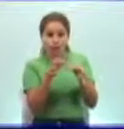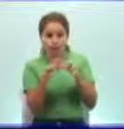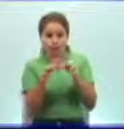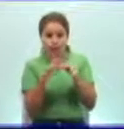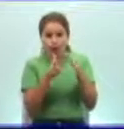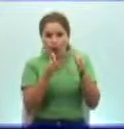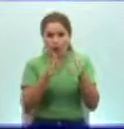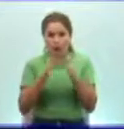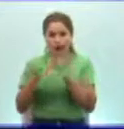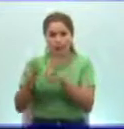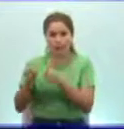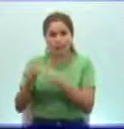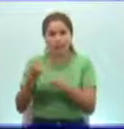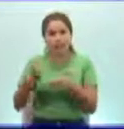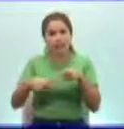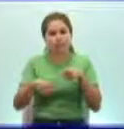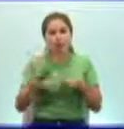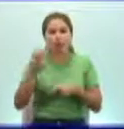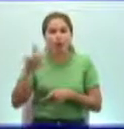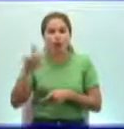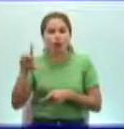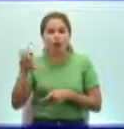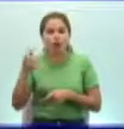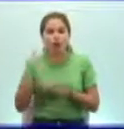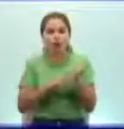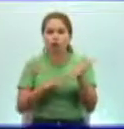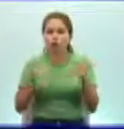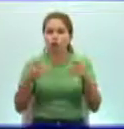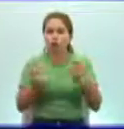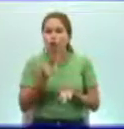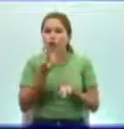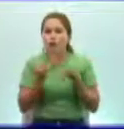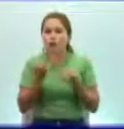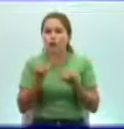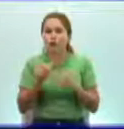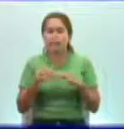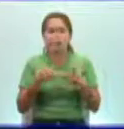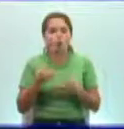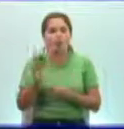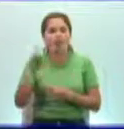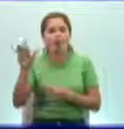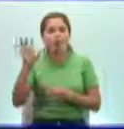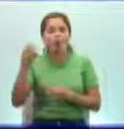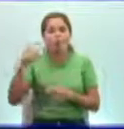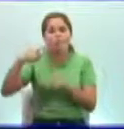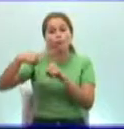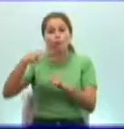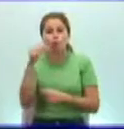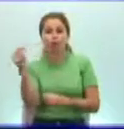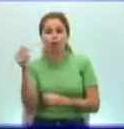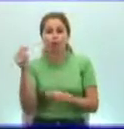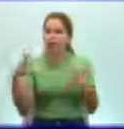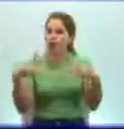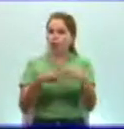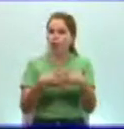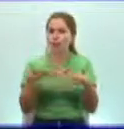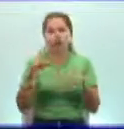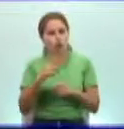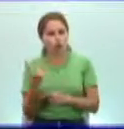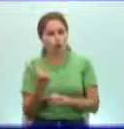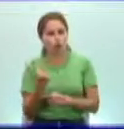ordenadamente. En el caso de los electrolíticos o conductores gaseosos se refiere a iones positivos o negativos o la combinación de